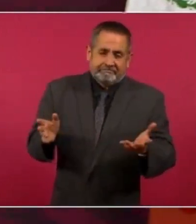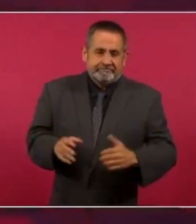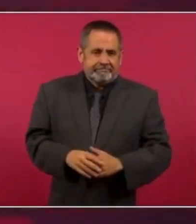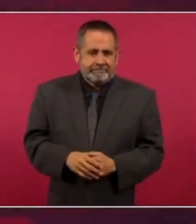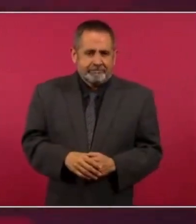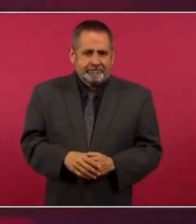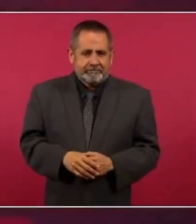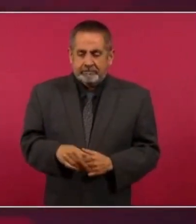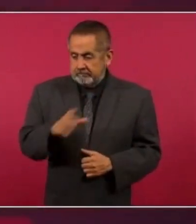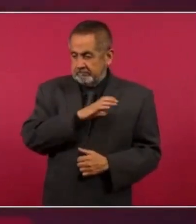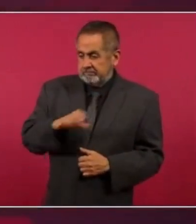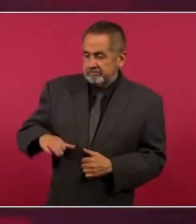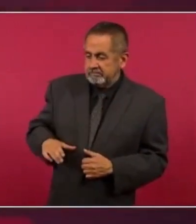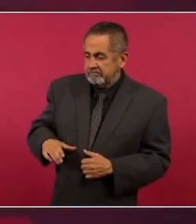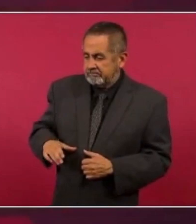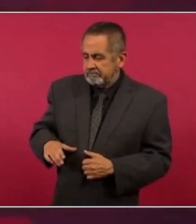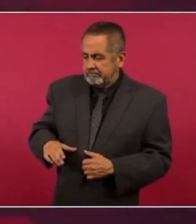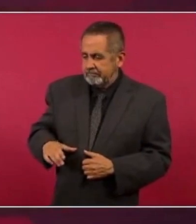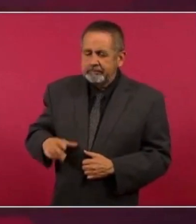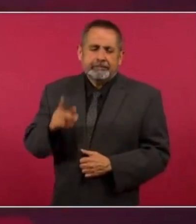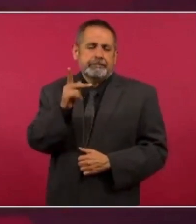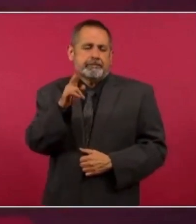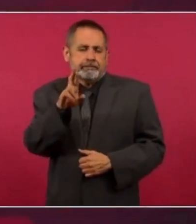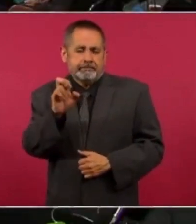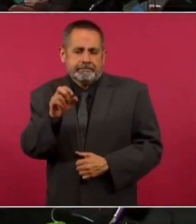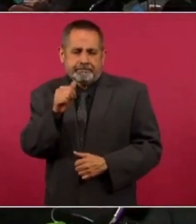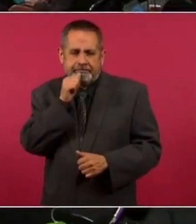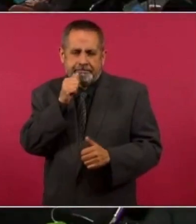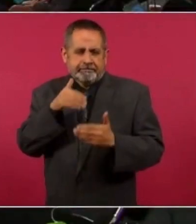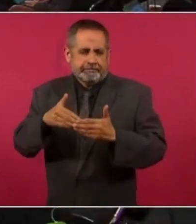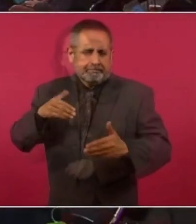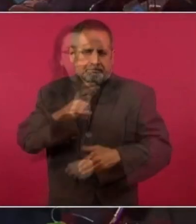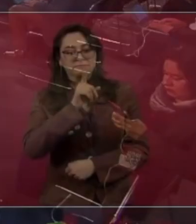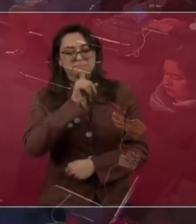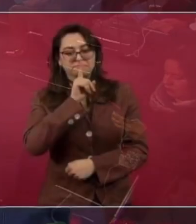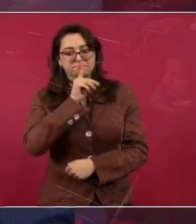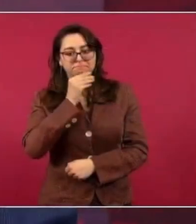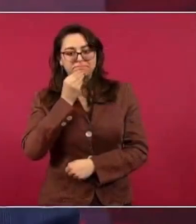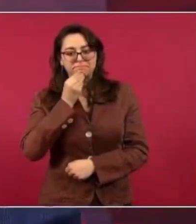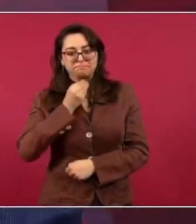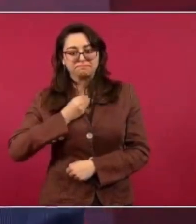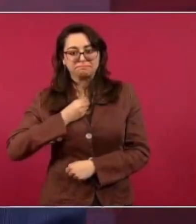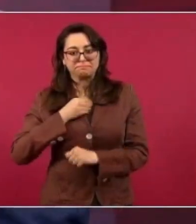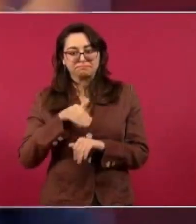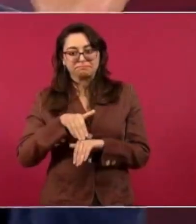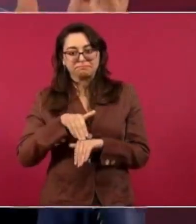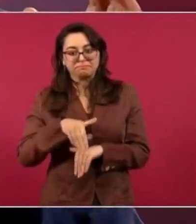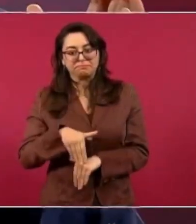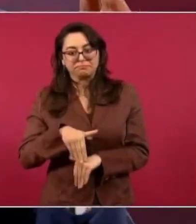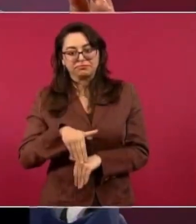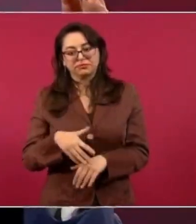a los candidatos o precandidatos de Guerrero y Michoacán. Entonces usted me habla del tribunal